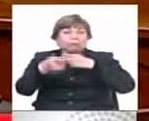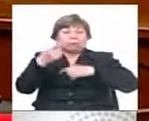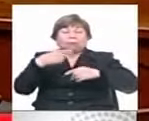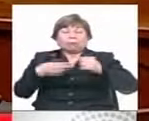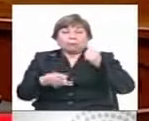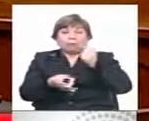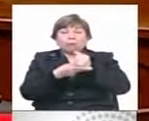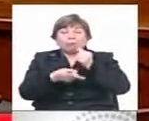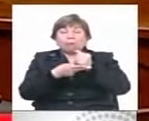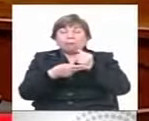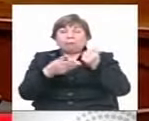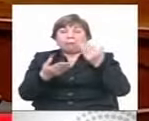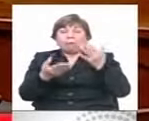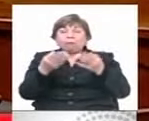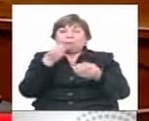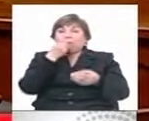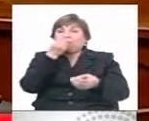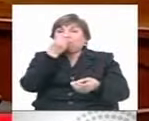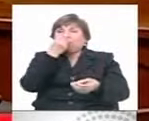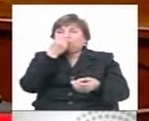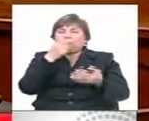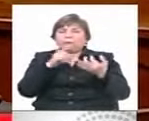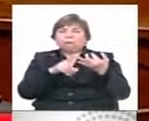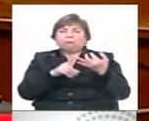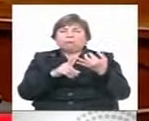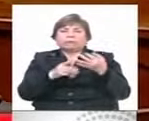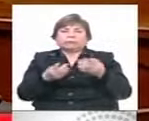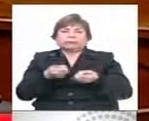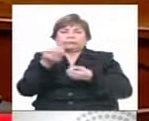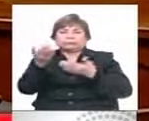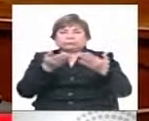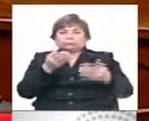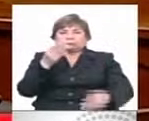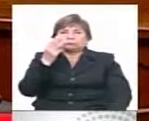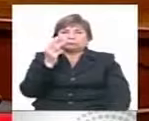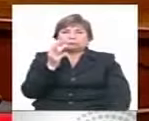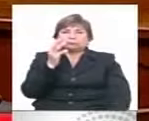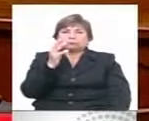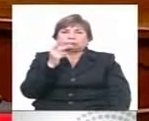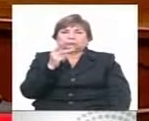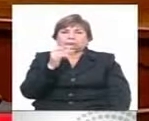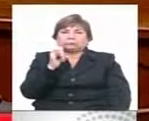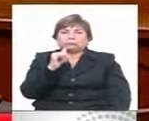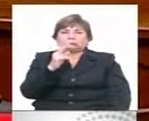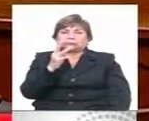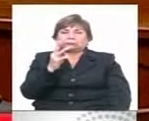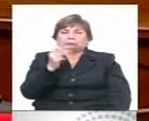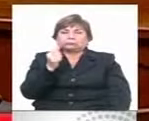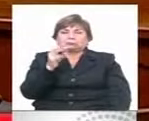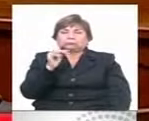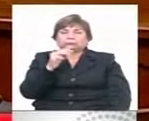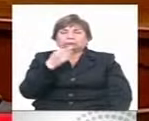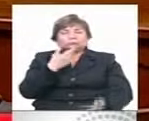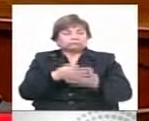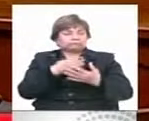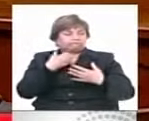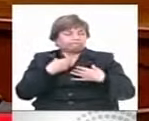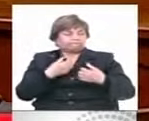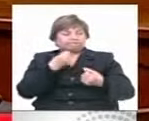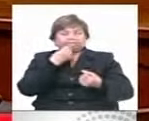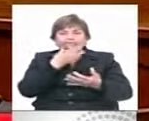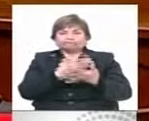también garantizar el servicio alimentario que brinda el programa Jaliwarma, que debe ser saludable, de